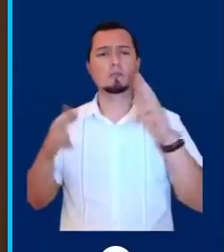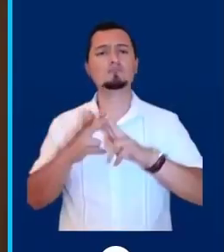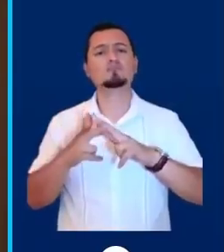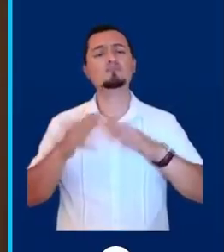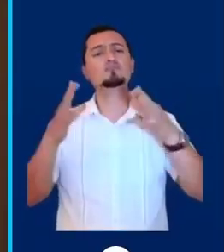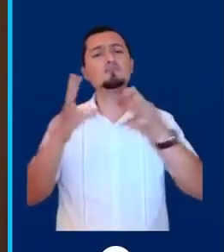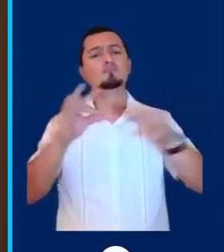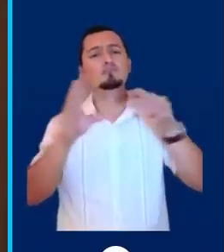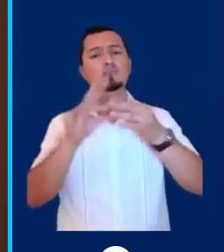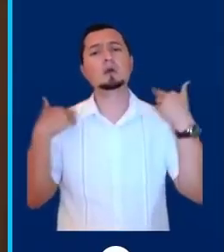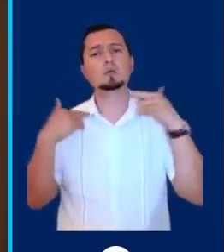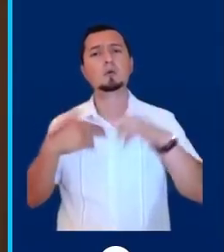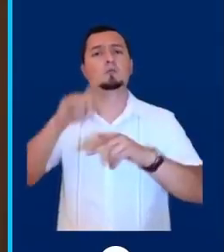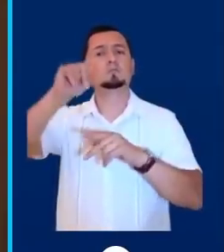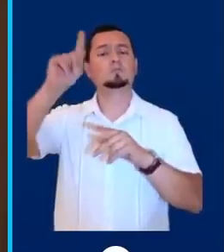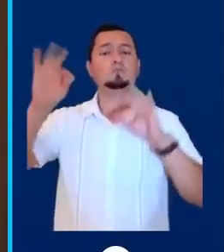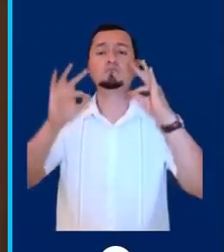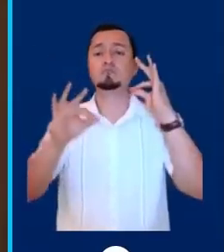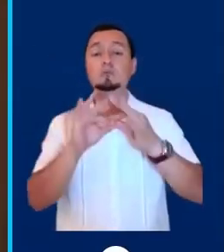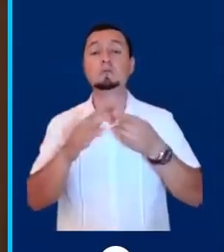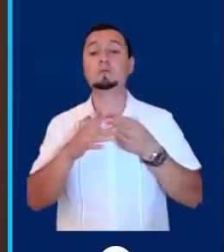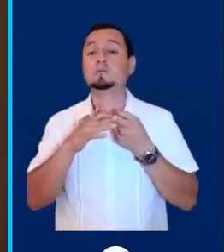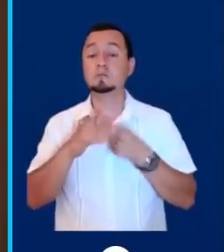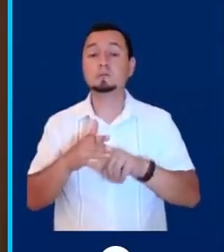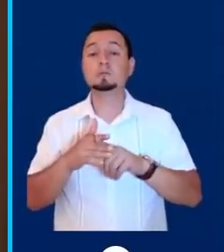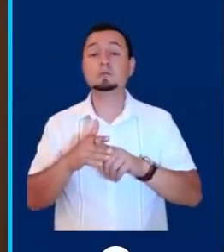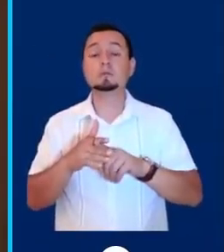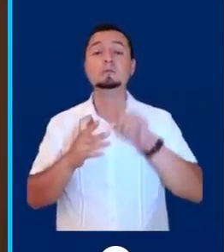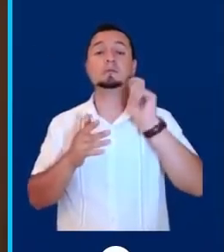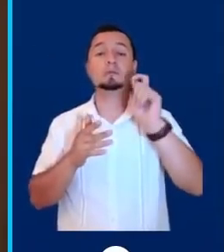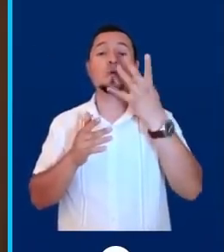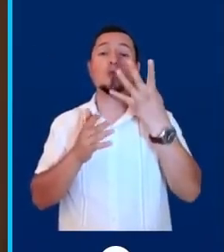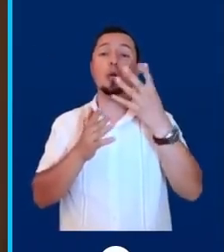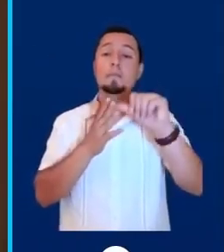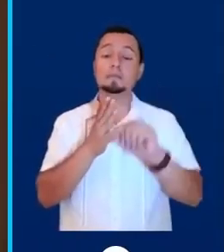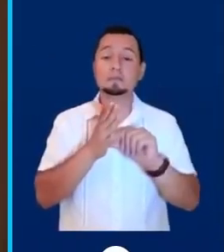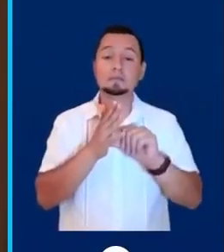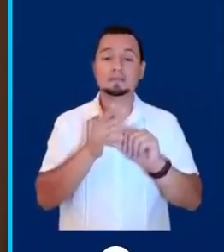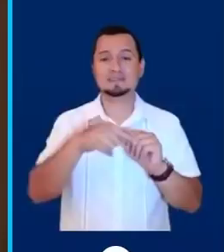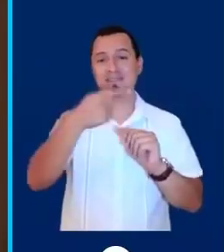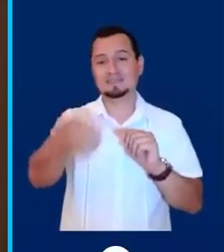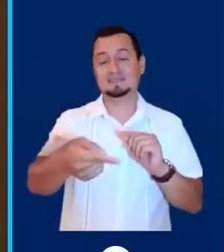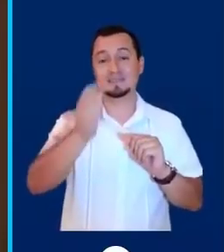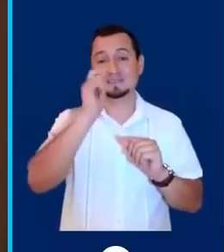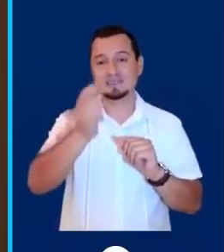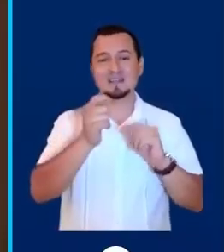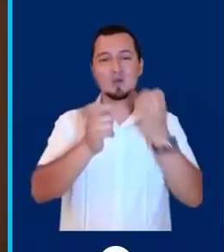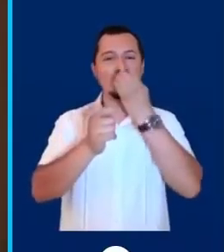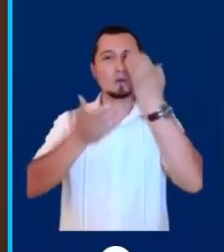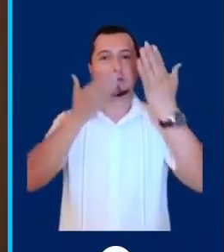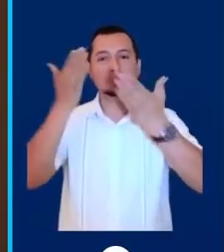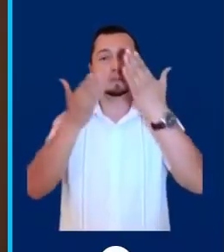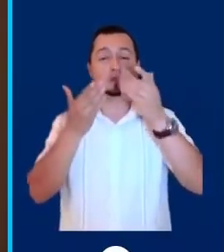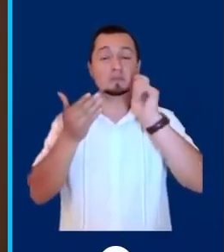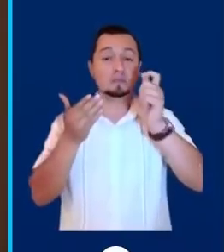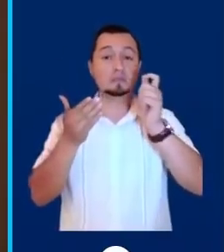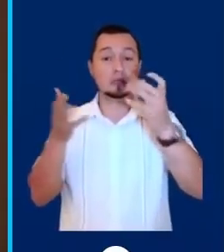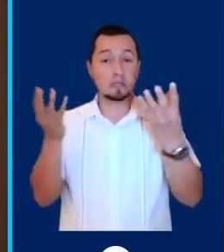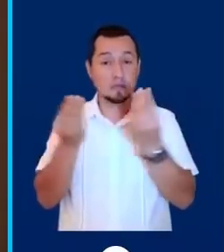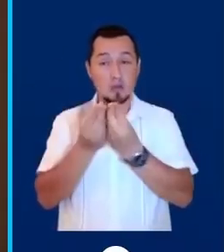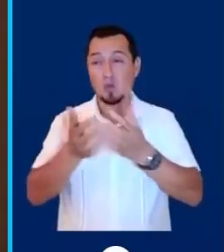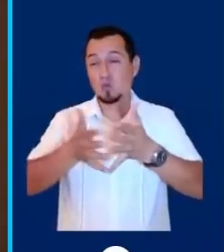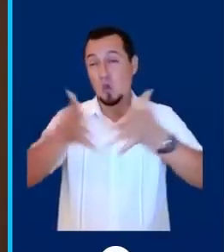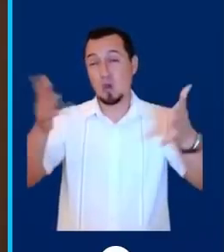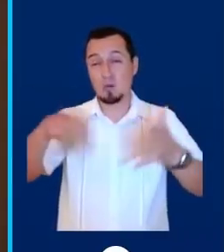en las universidades que iniciarán sus ciclos cuatrimestrales en mayo. Un gran número de universidades en el